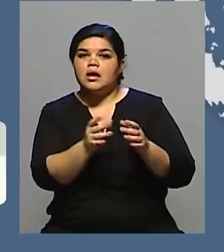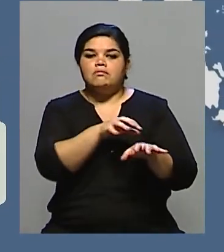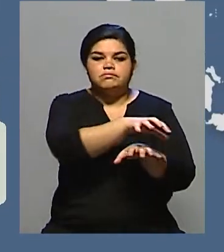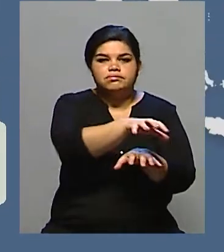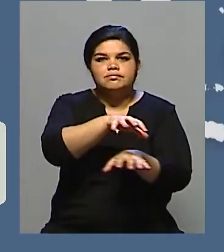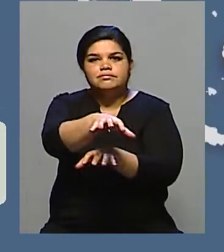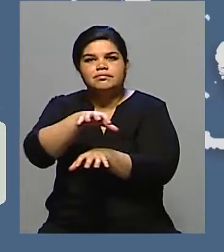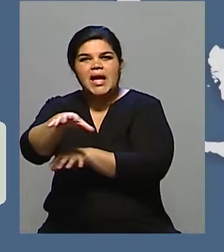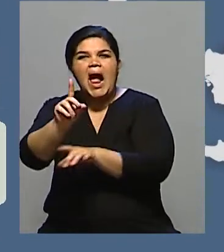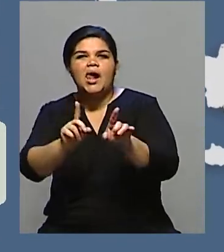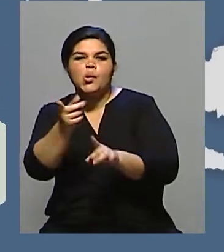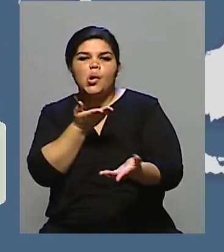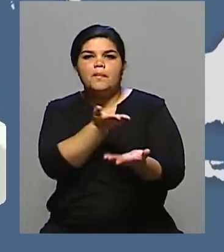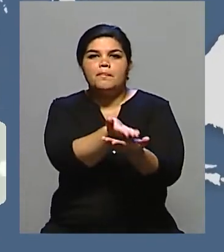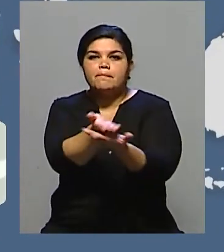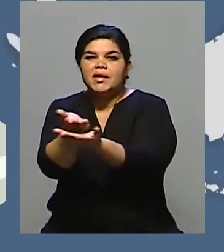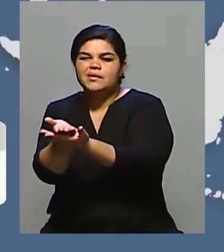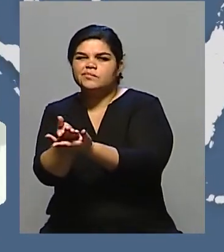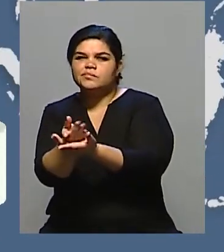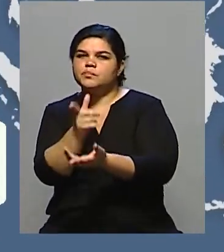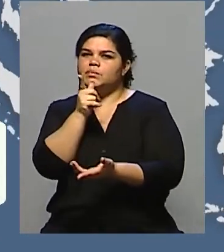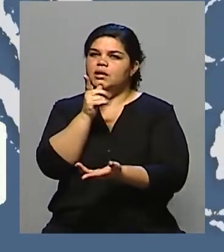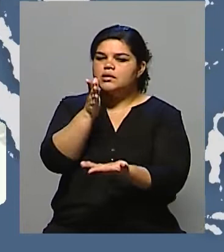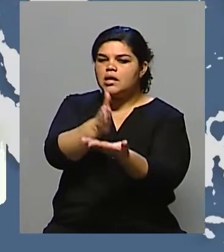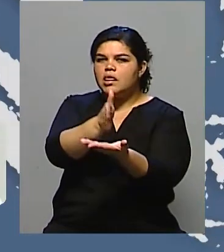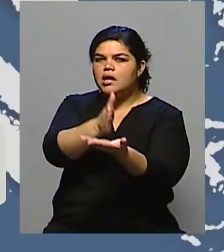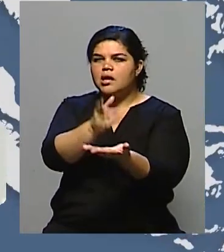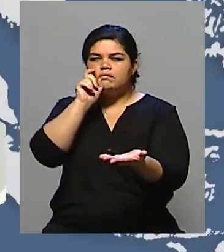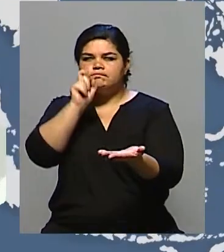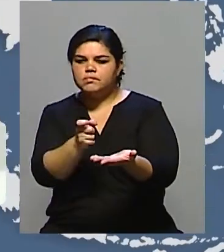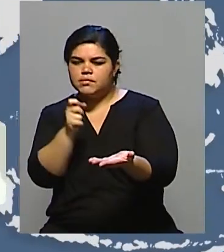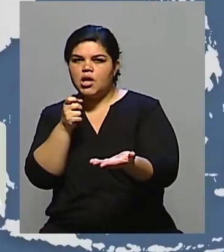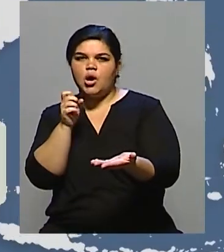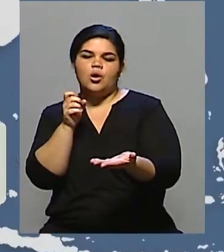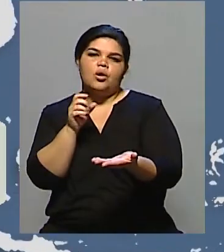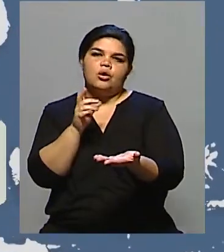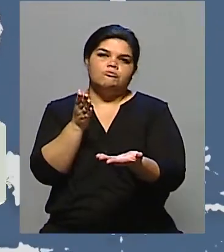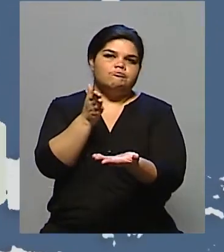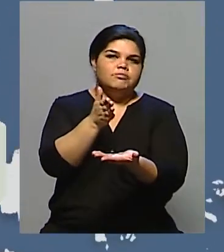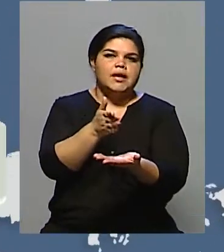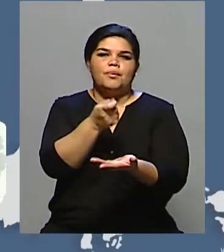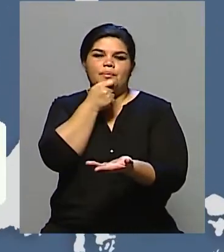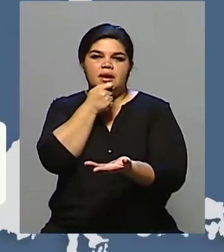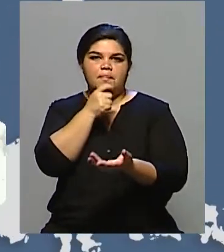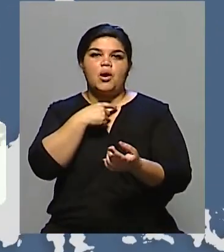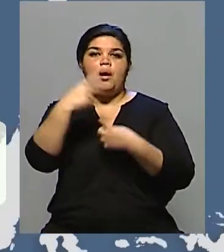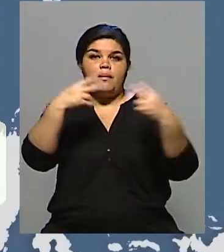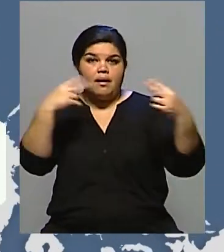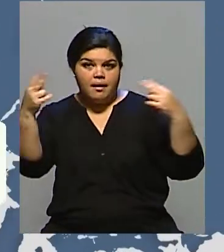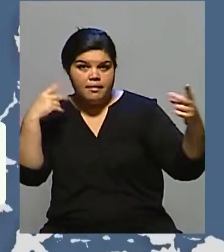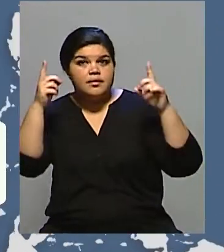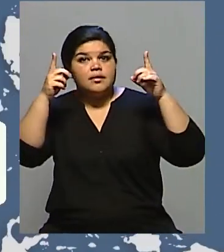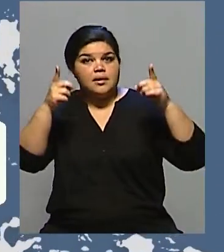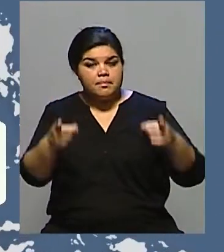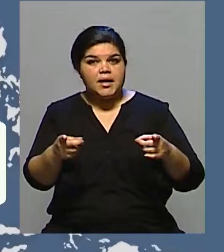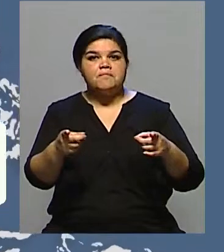algunos derechos fueran vulnerados. Hablamos de algunos cambios que se pueden dar con el tema de la inmigración y también con el tema de